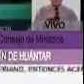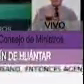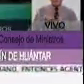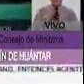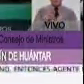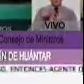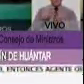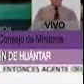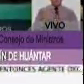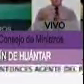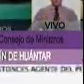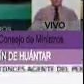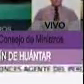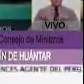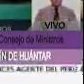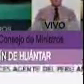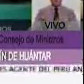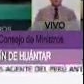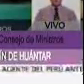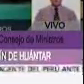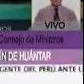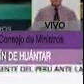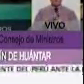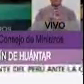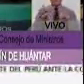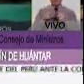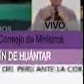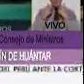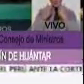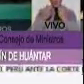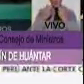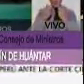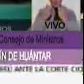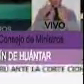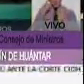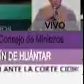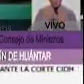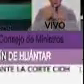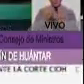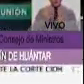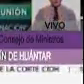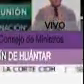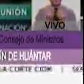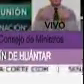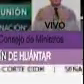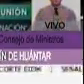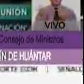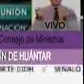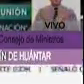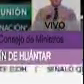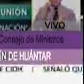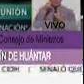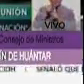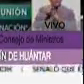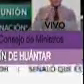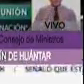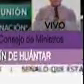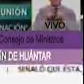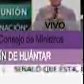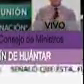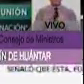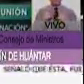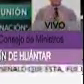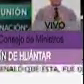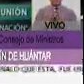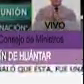estas circunstancias se den, que no se mida los efectos colaterales o directos que pueden